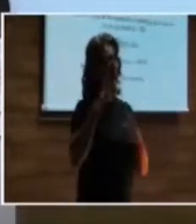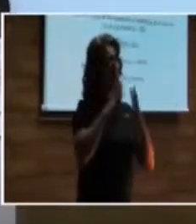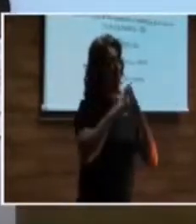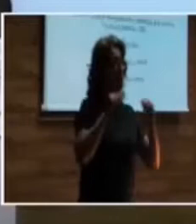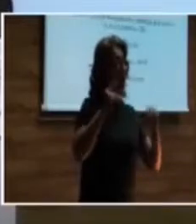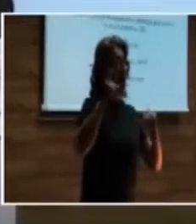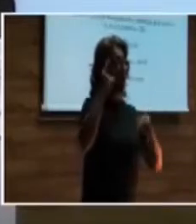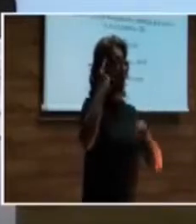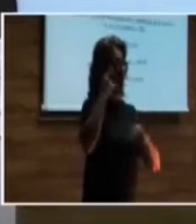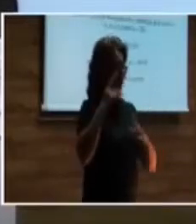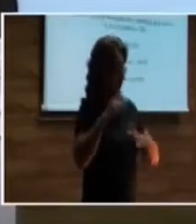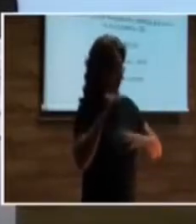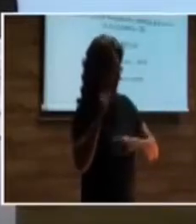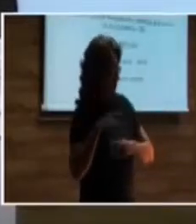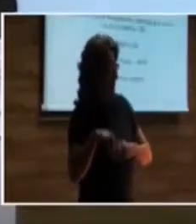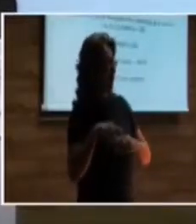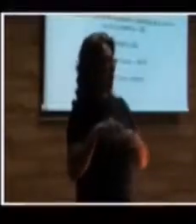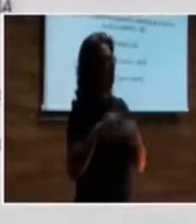son las rectoras